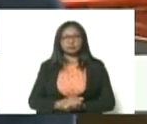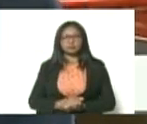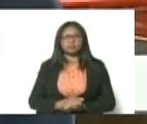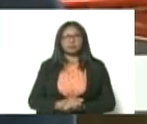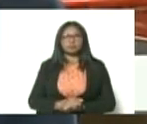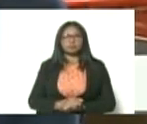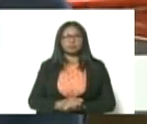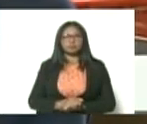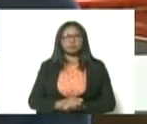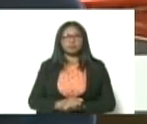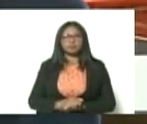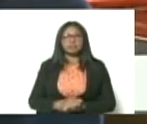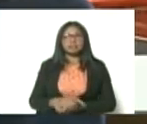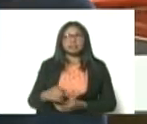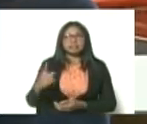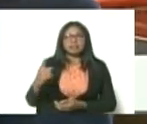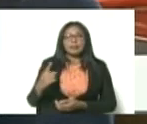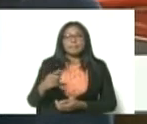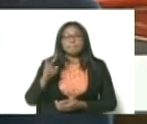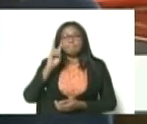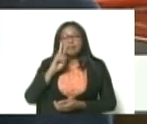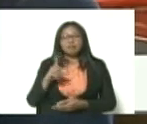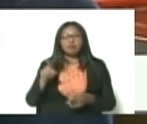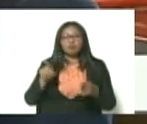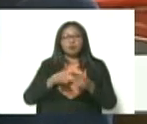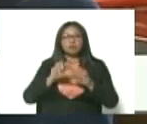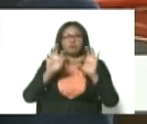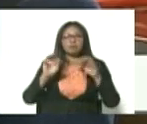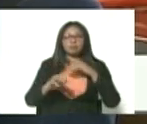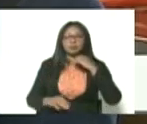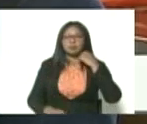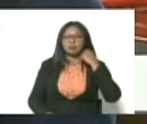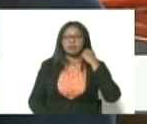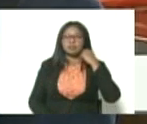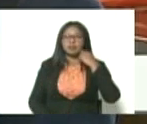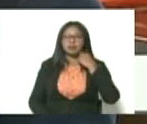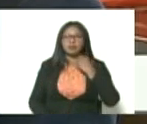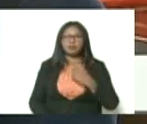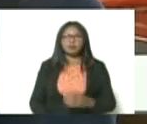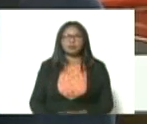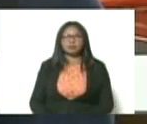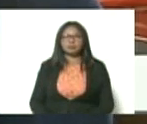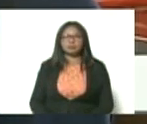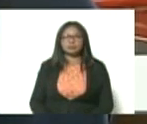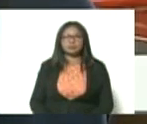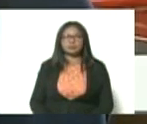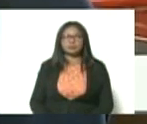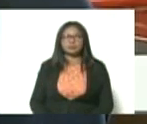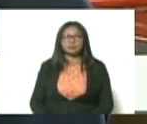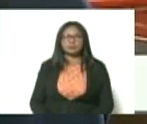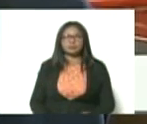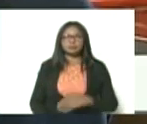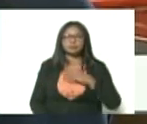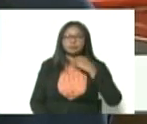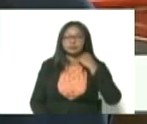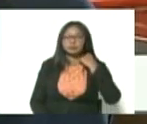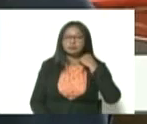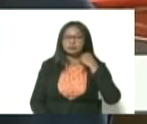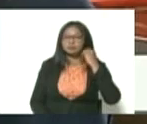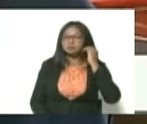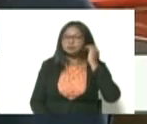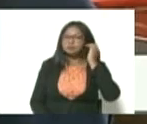Teniendo en cuenta este tono procedente del Departamento del Estado, ¿hay ahora